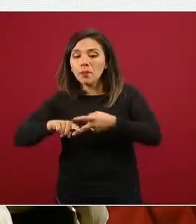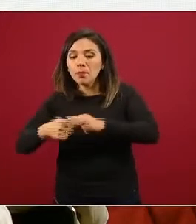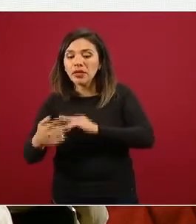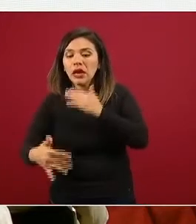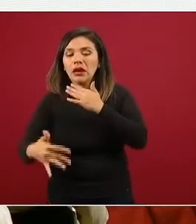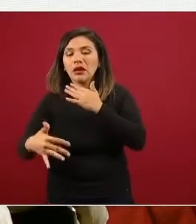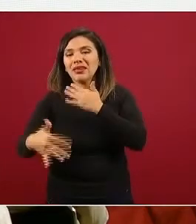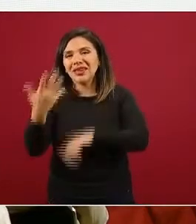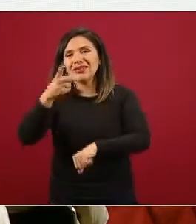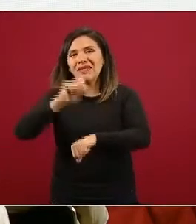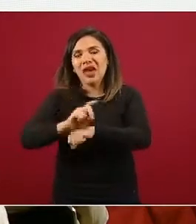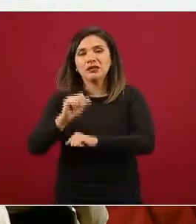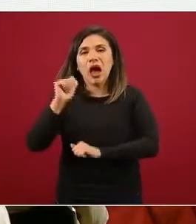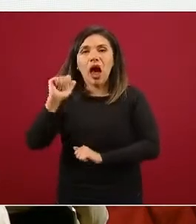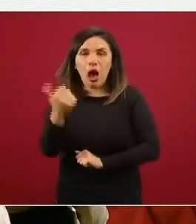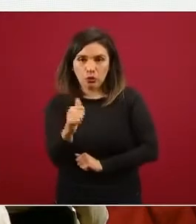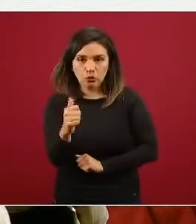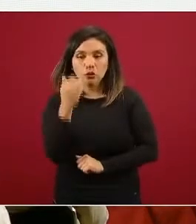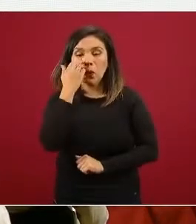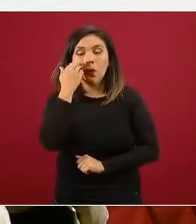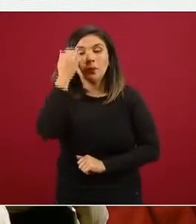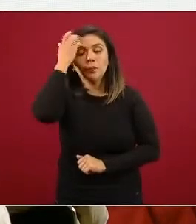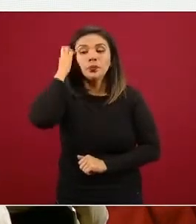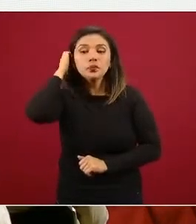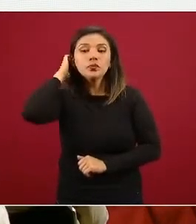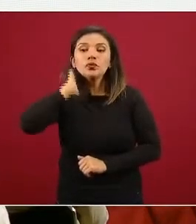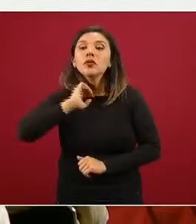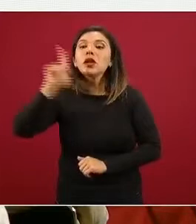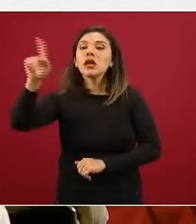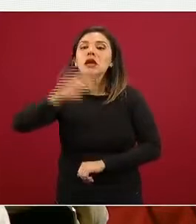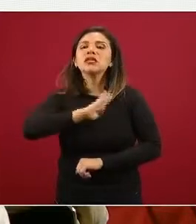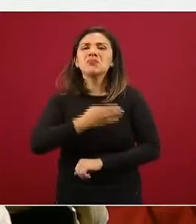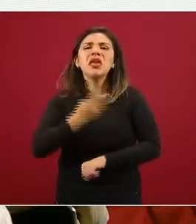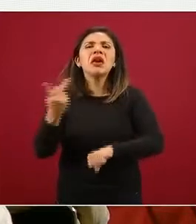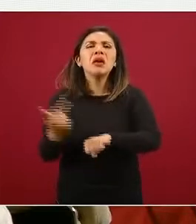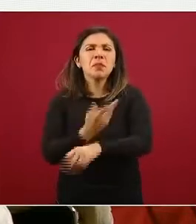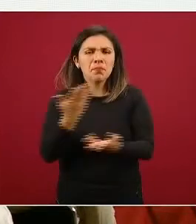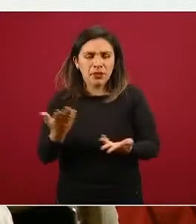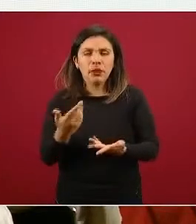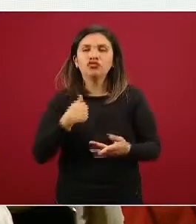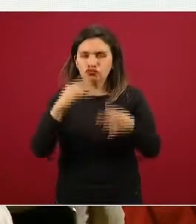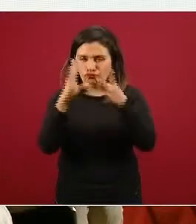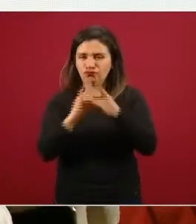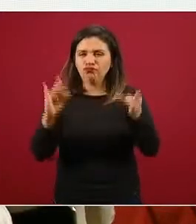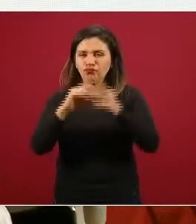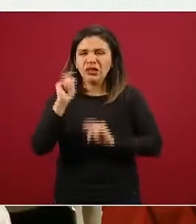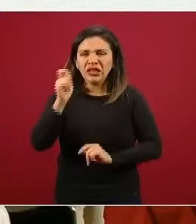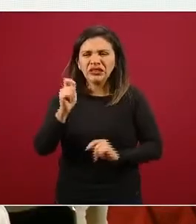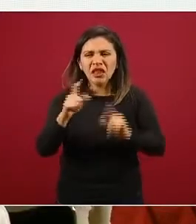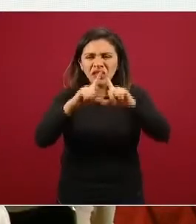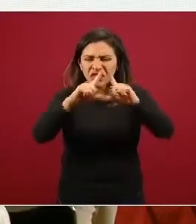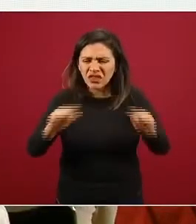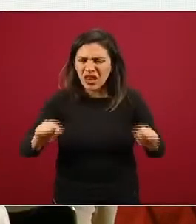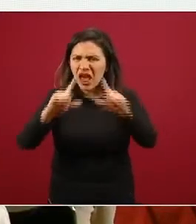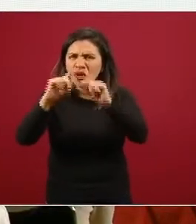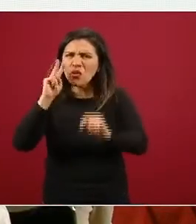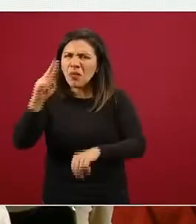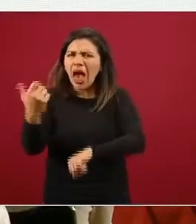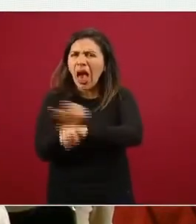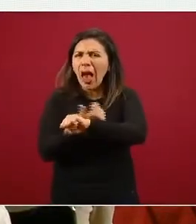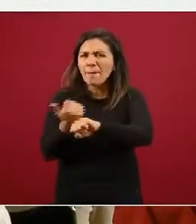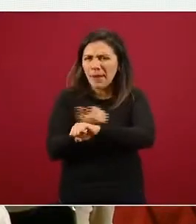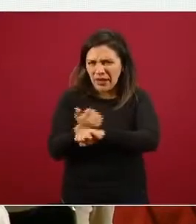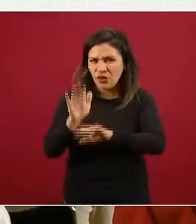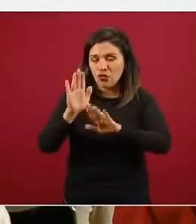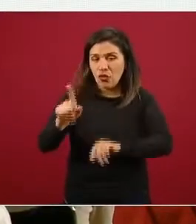del mes de agosto. ¿Qué ha pasado en España? Ahorita que explico qué son estos triángulos amarillos,